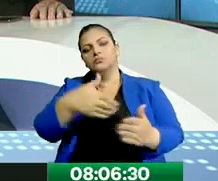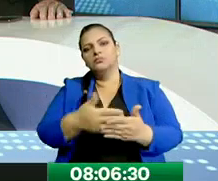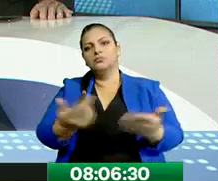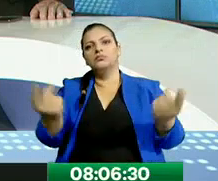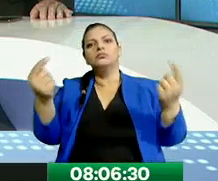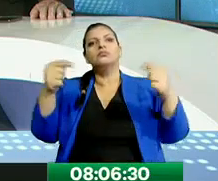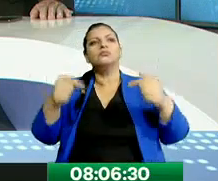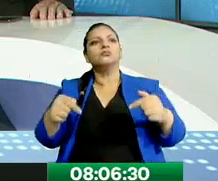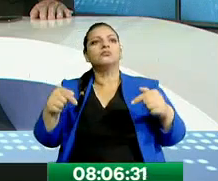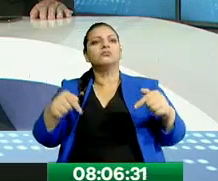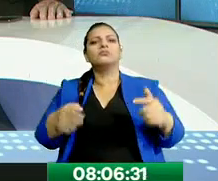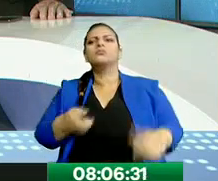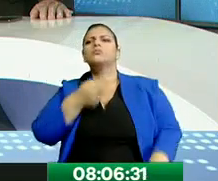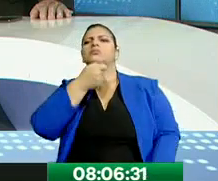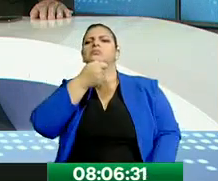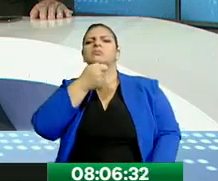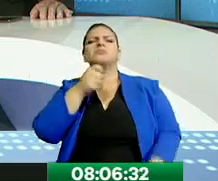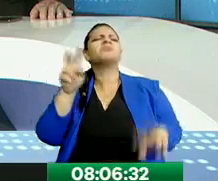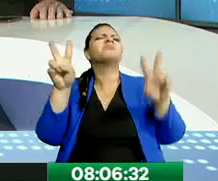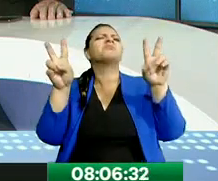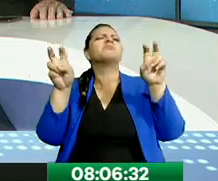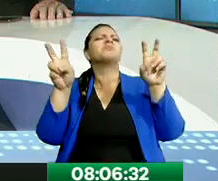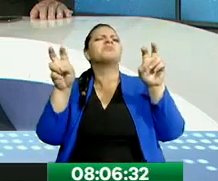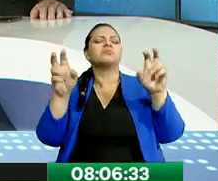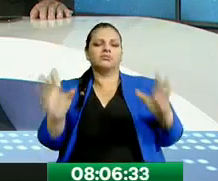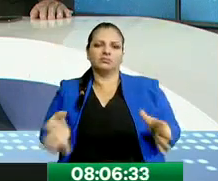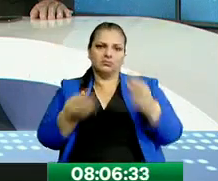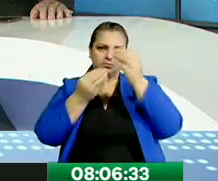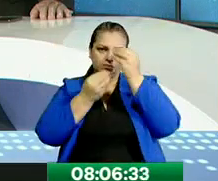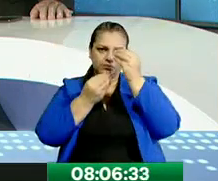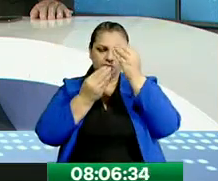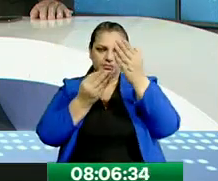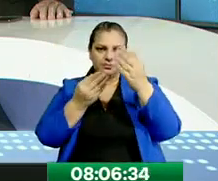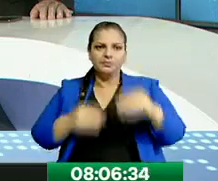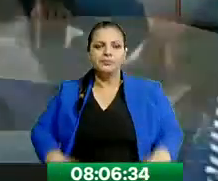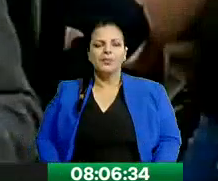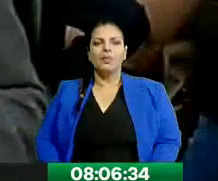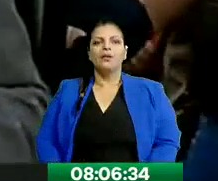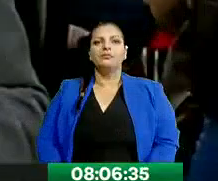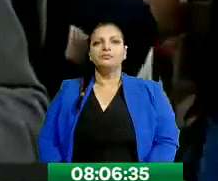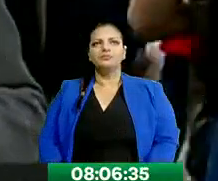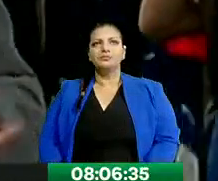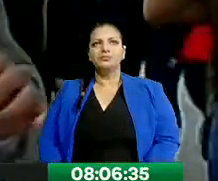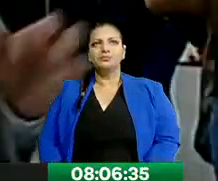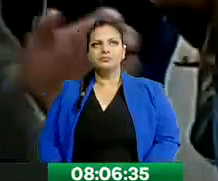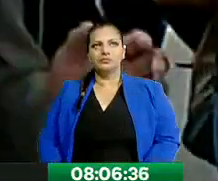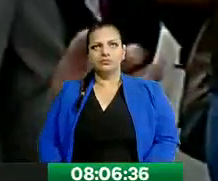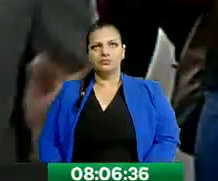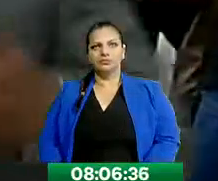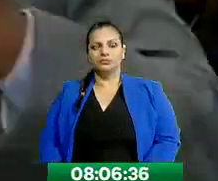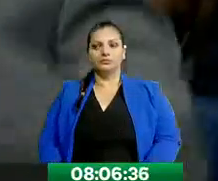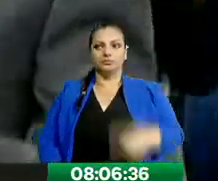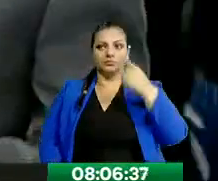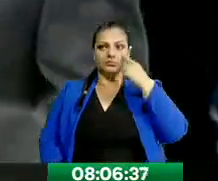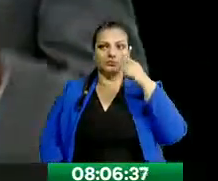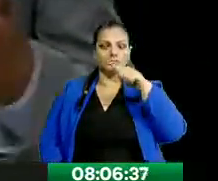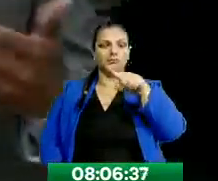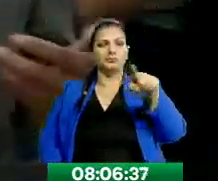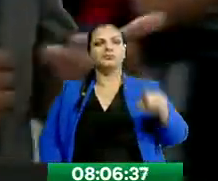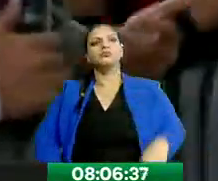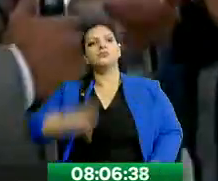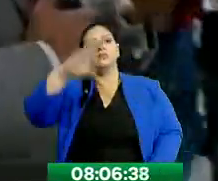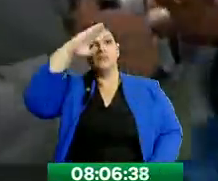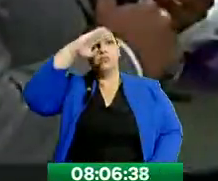vamos a entrar de inmediato en materia porque estamos desde algún punto en la ciudad de Guayaquil, listos y preparados, participando de un operativo que se